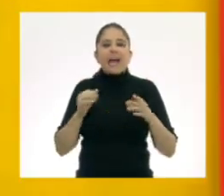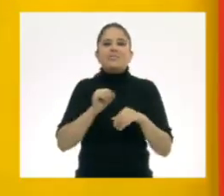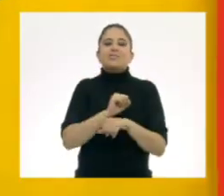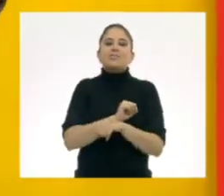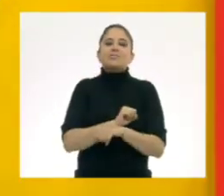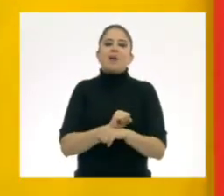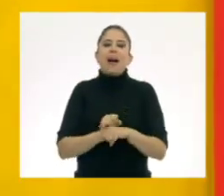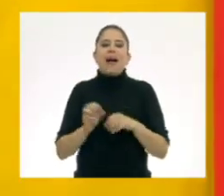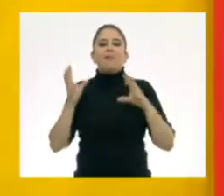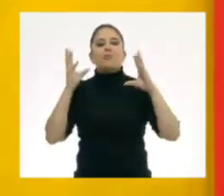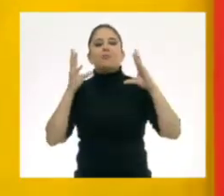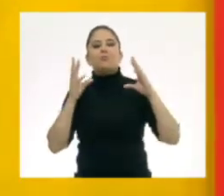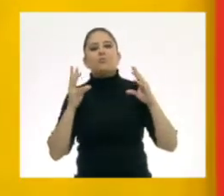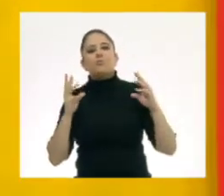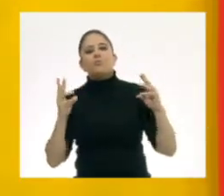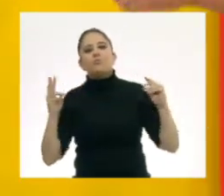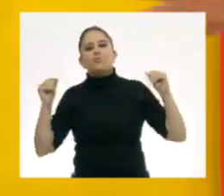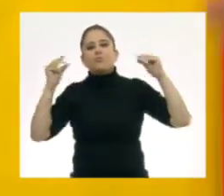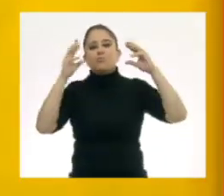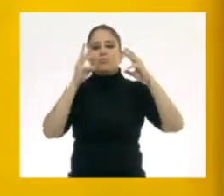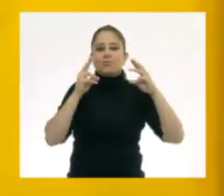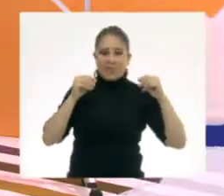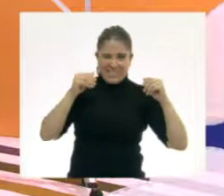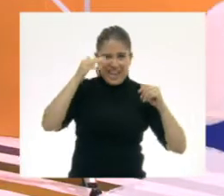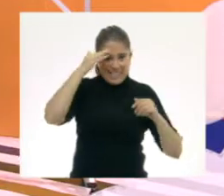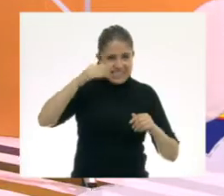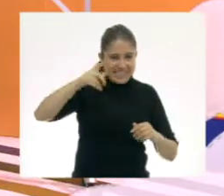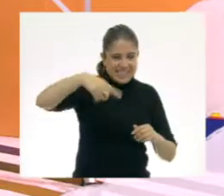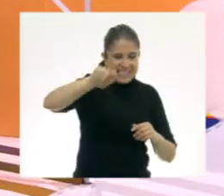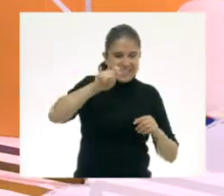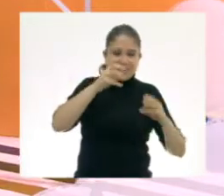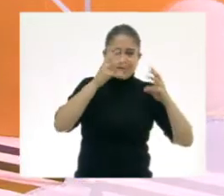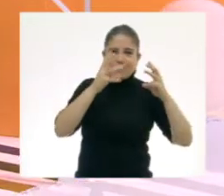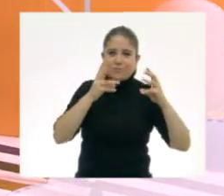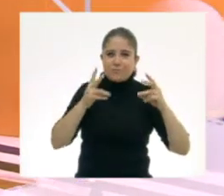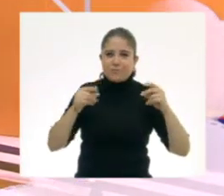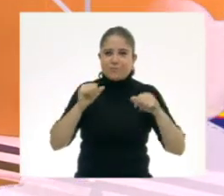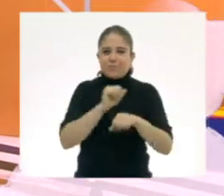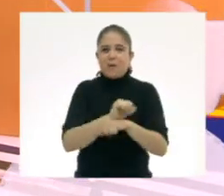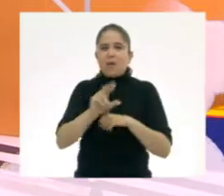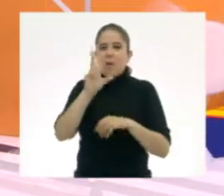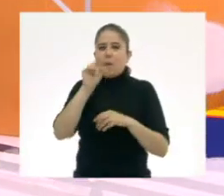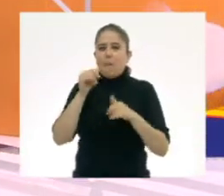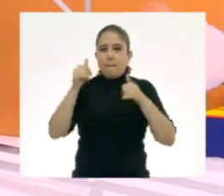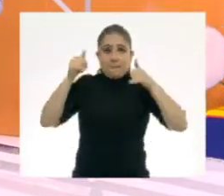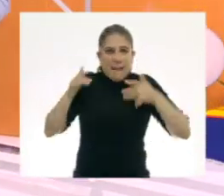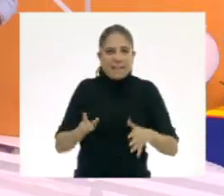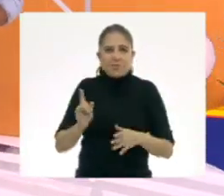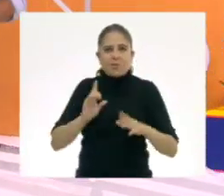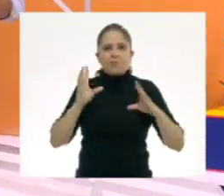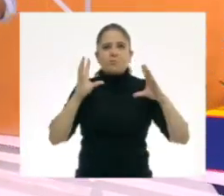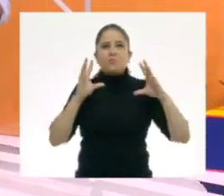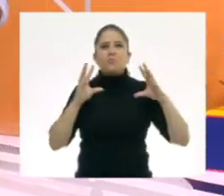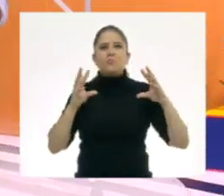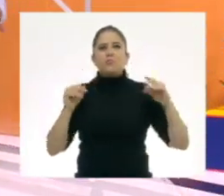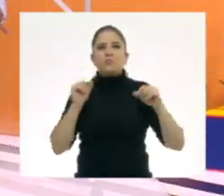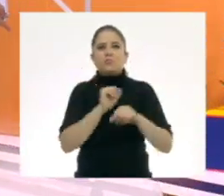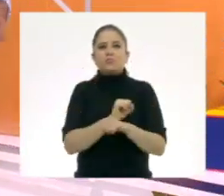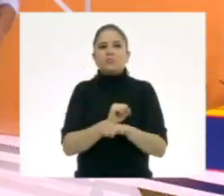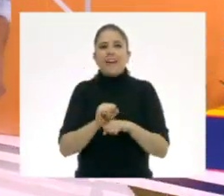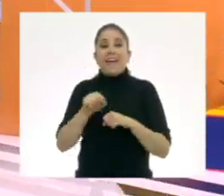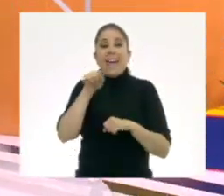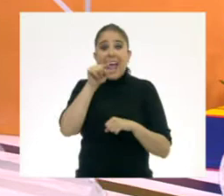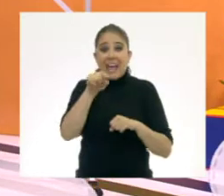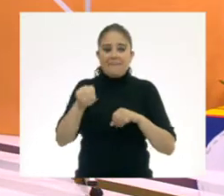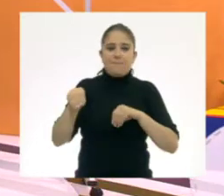livianas. Exacto, muy bien. Yo sé que ustedes lo pensaron y son livianas, no pesan nada. Y entonces, así nos vamos a